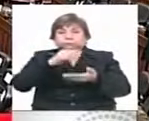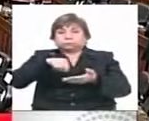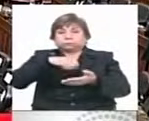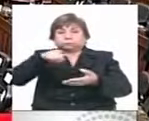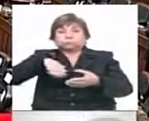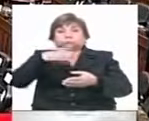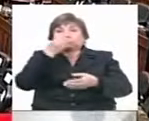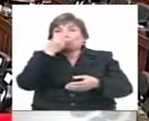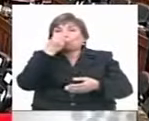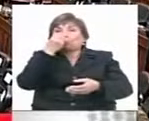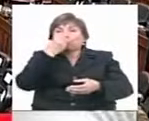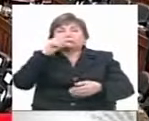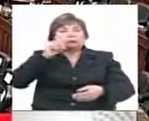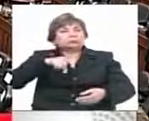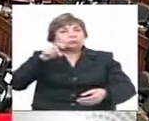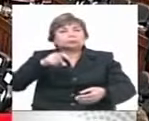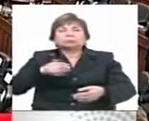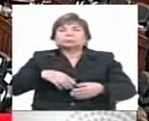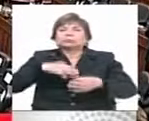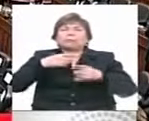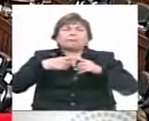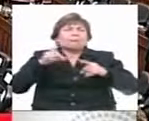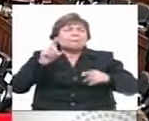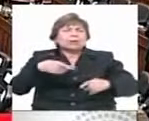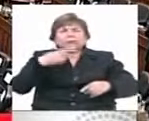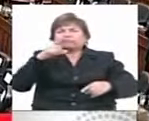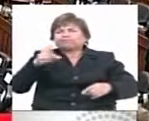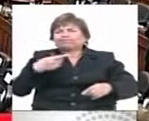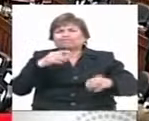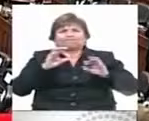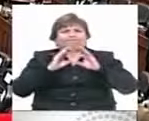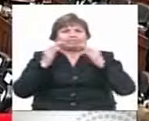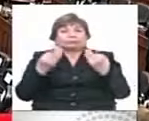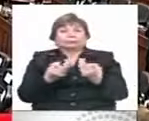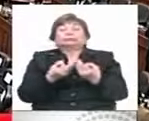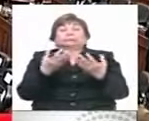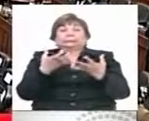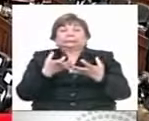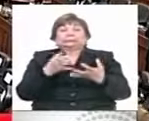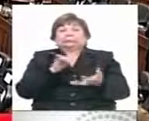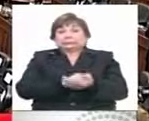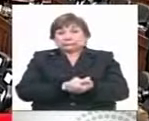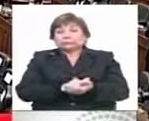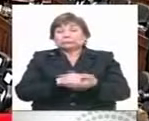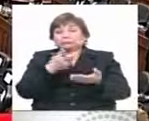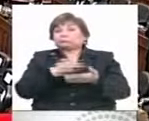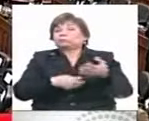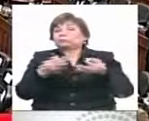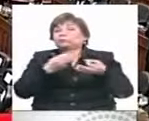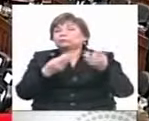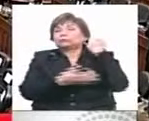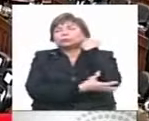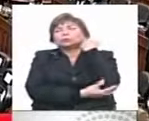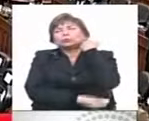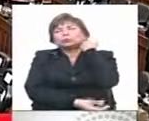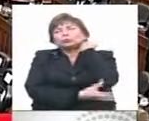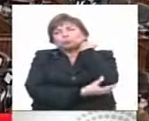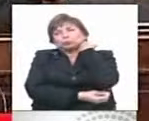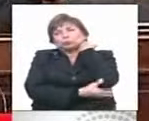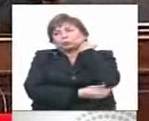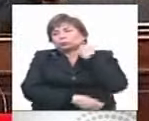llevar alimentos de primera necesidad a miles de familias de escasos recursos económicos.